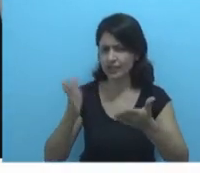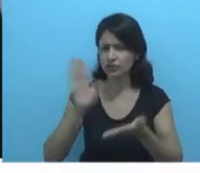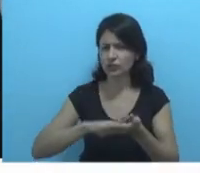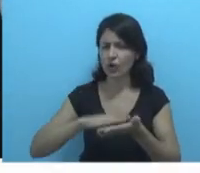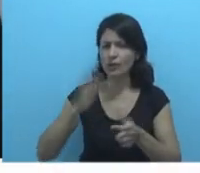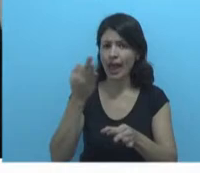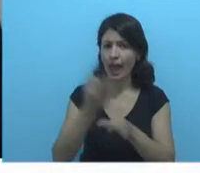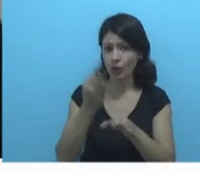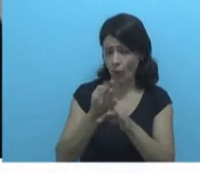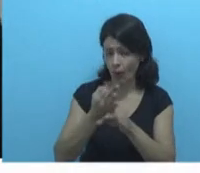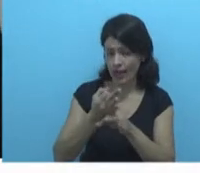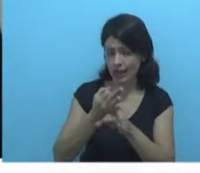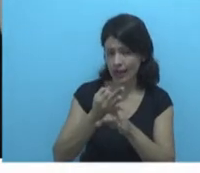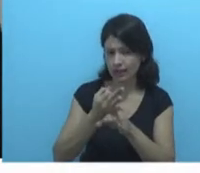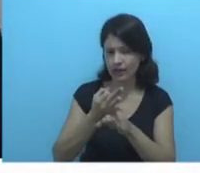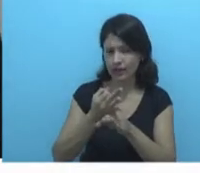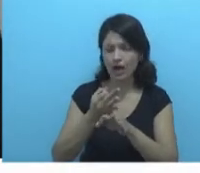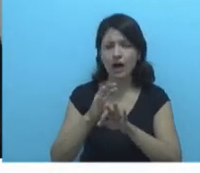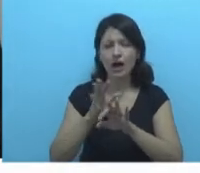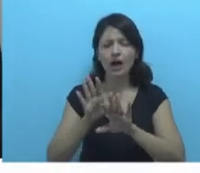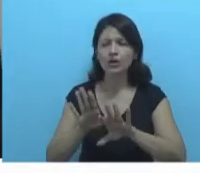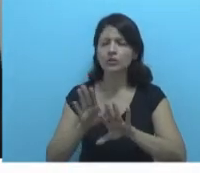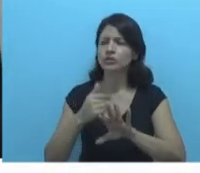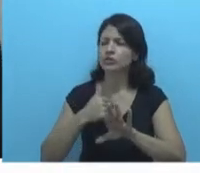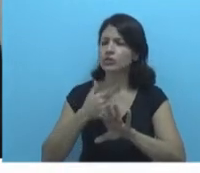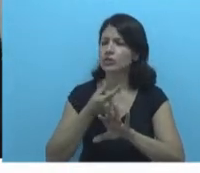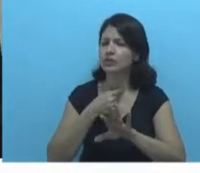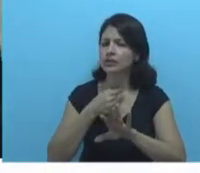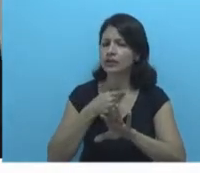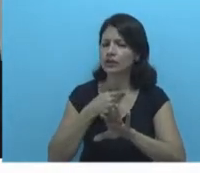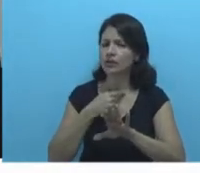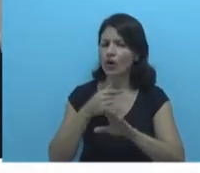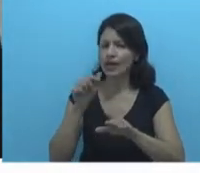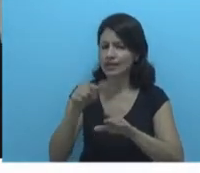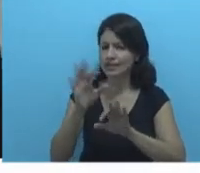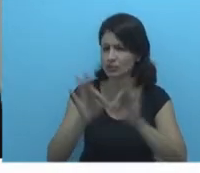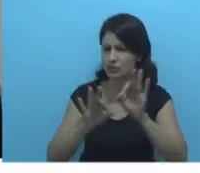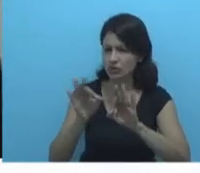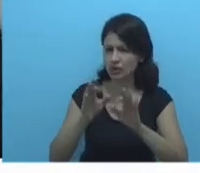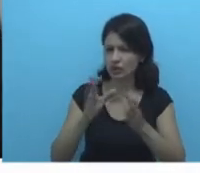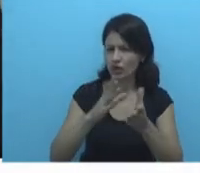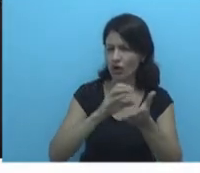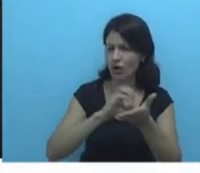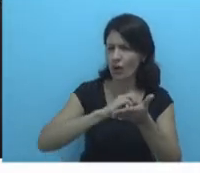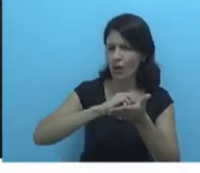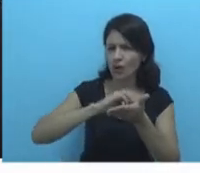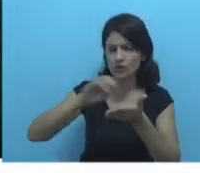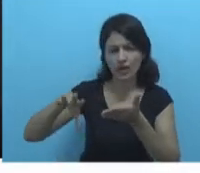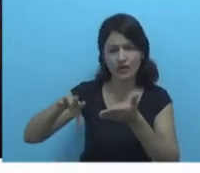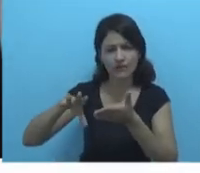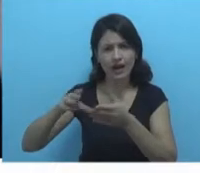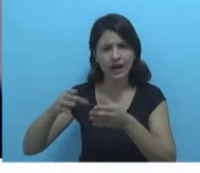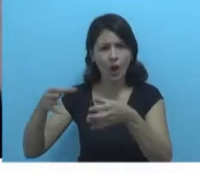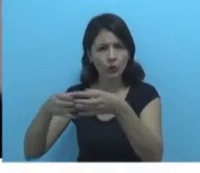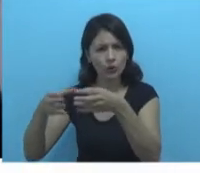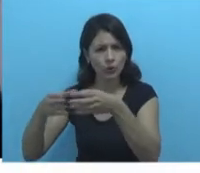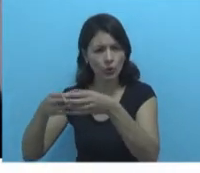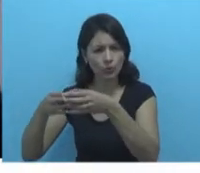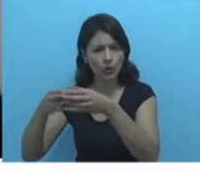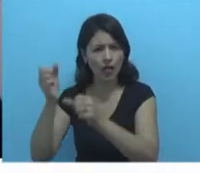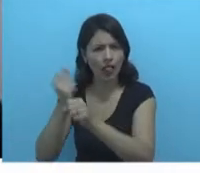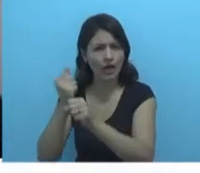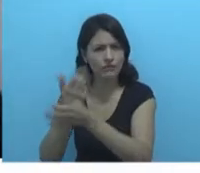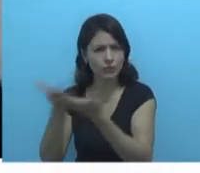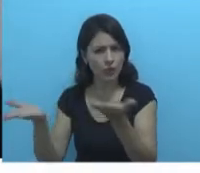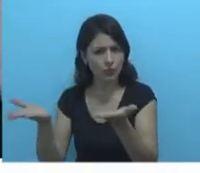pedir, celebro esta iniciativa del diputado Boscarol, es que también se gire a la Comisión de Obras Públicas, que es donde se están discutiendo todos los proyectos